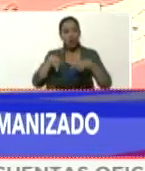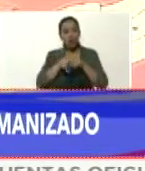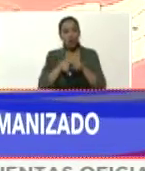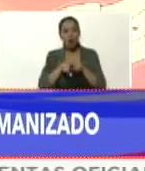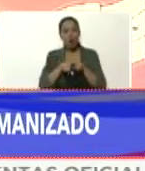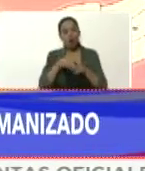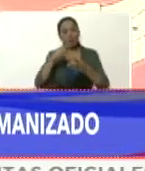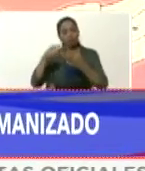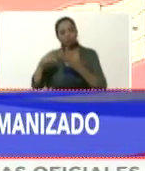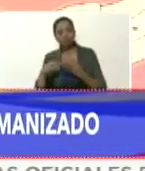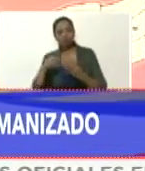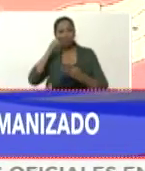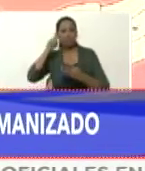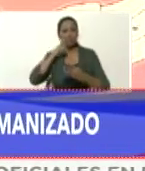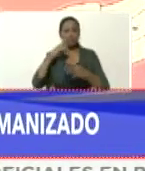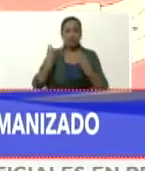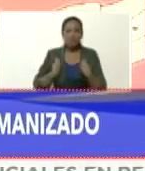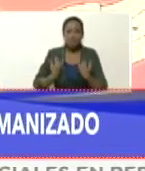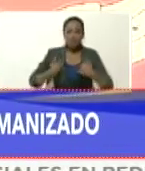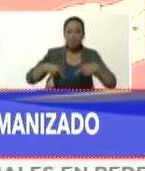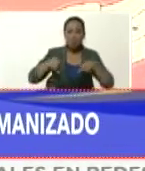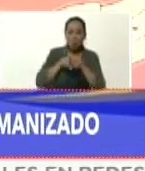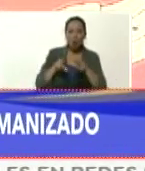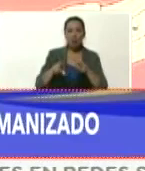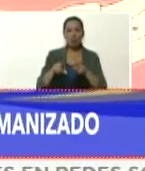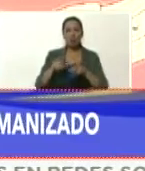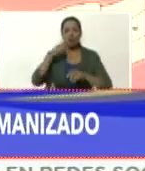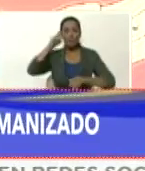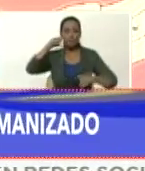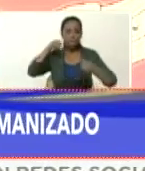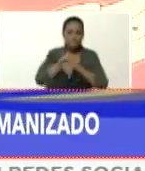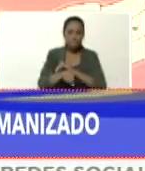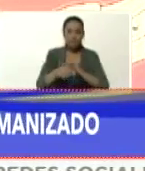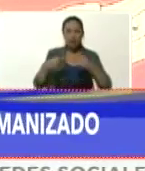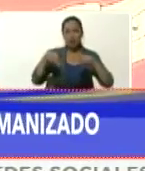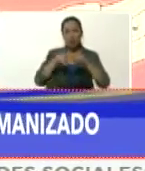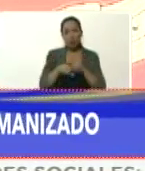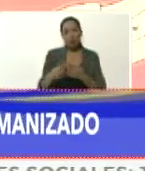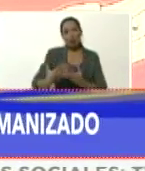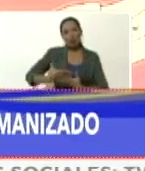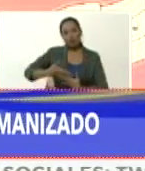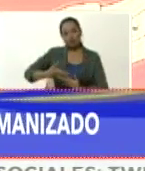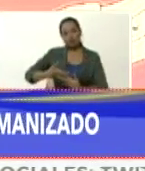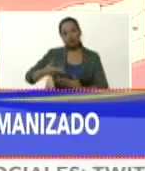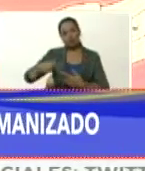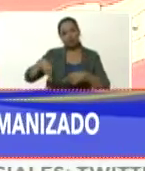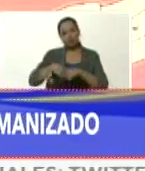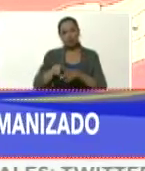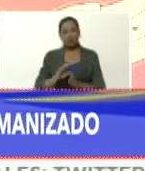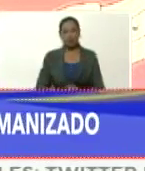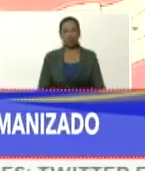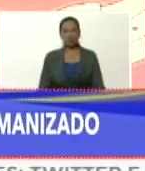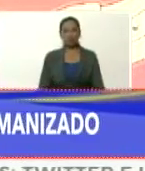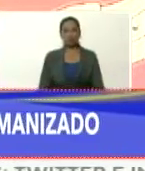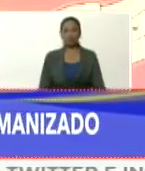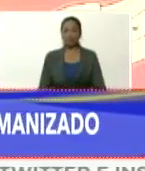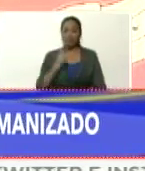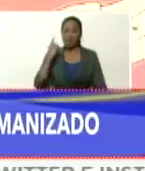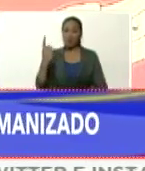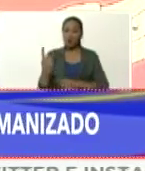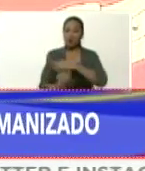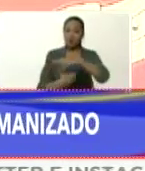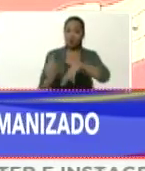su gesta de vida, en su parto, en su lactancia. Solo una revolución